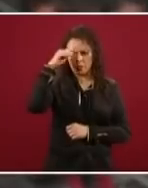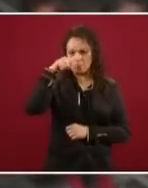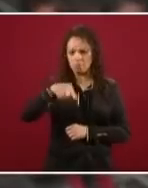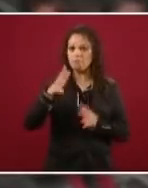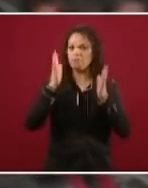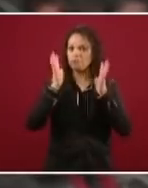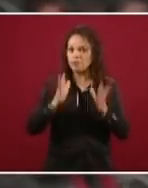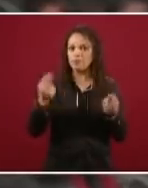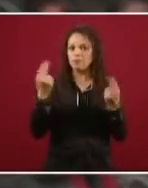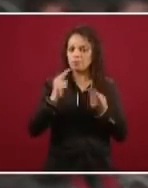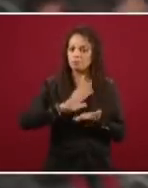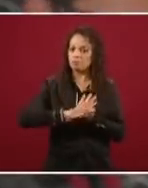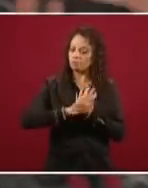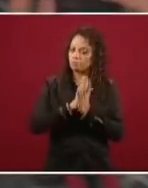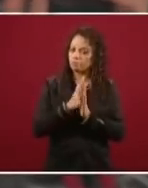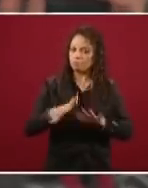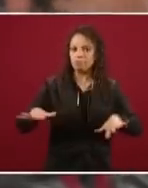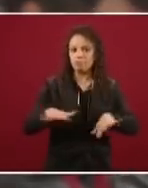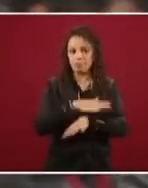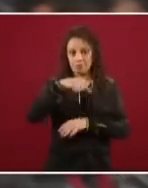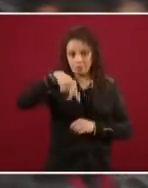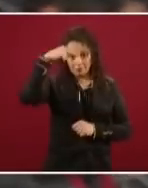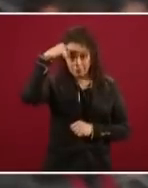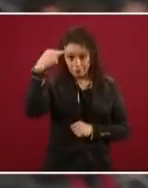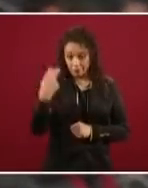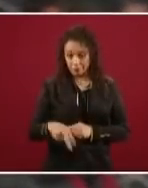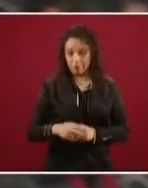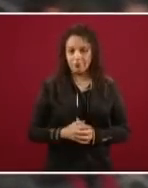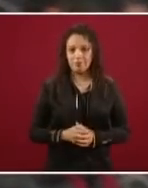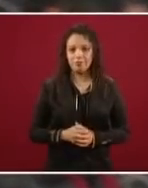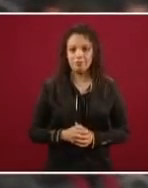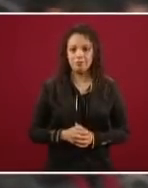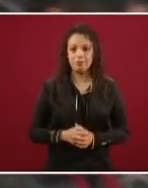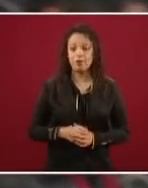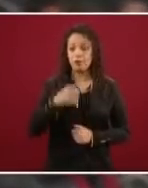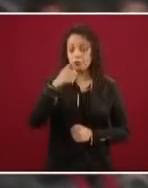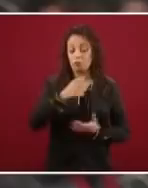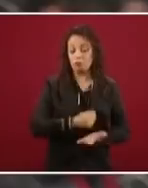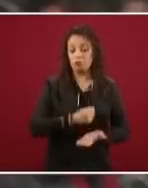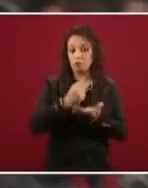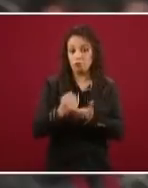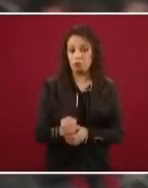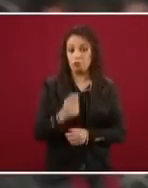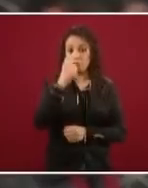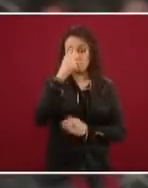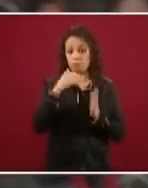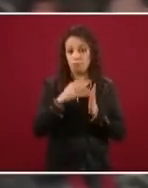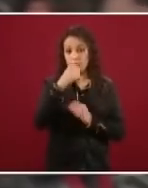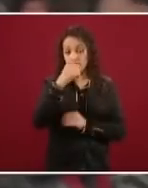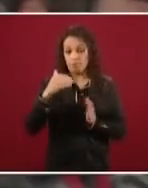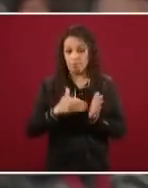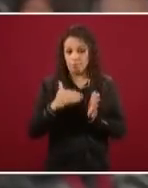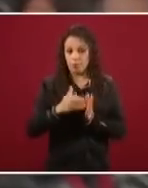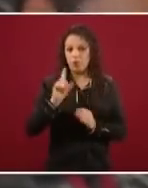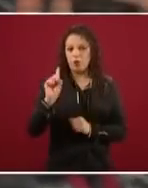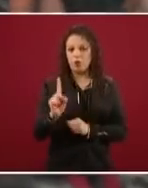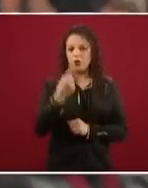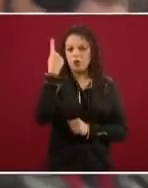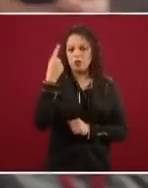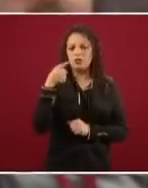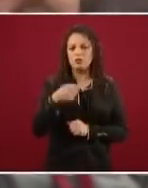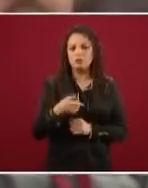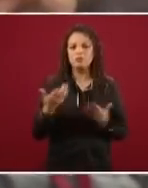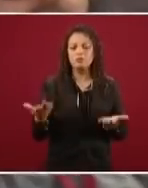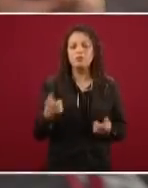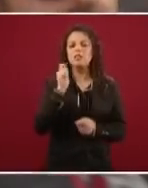méxico esta inversión de los 1.100 millones de dólares de dólares que va en que va a